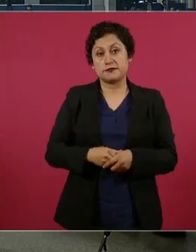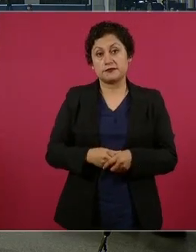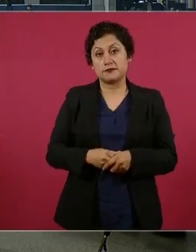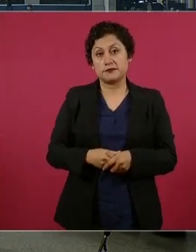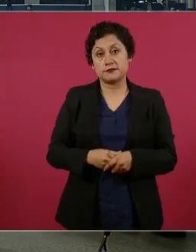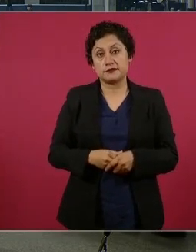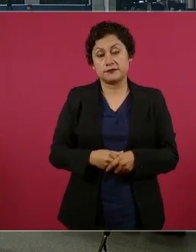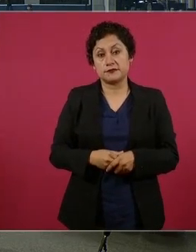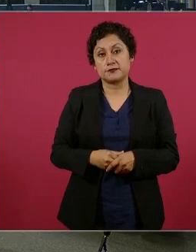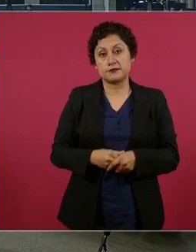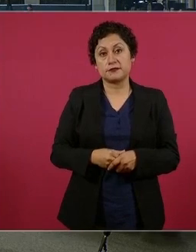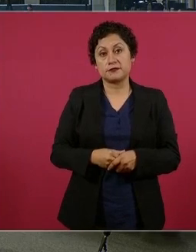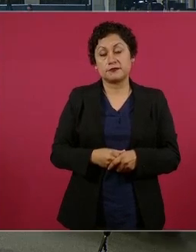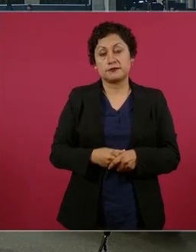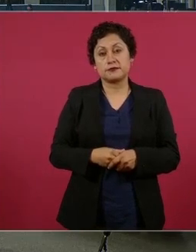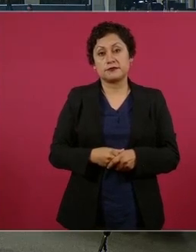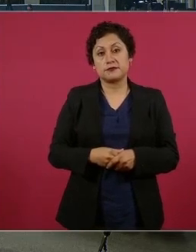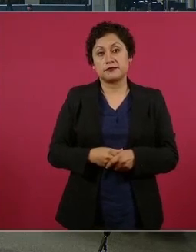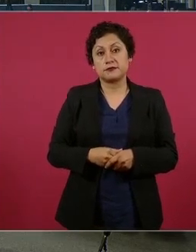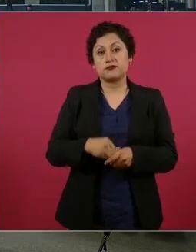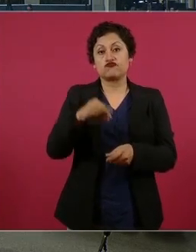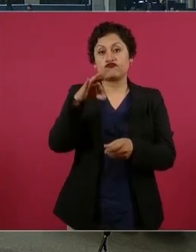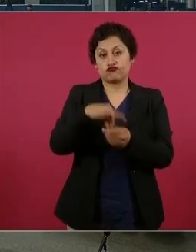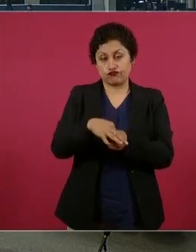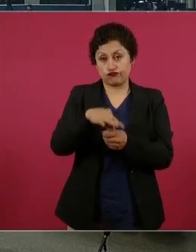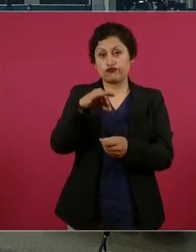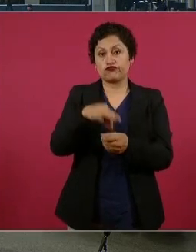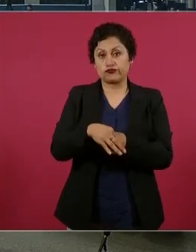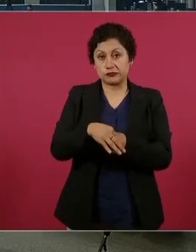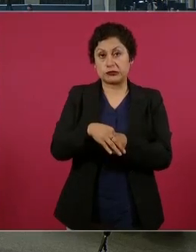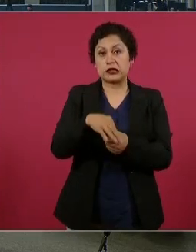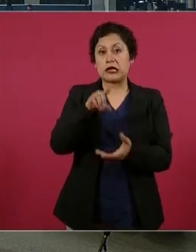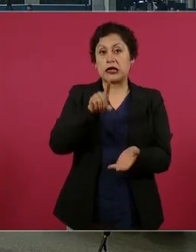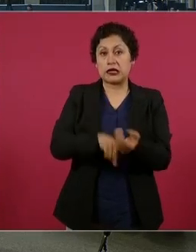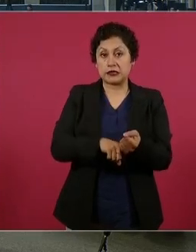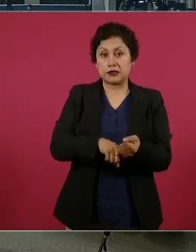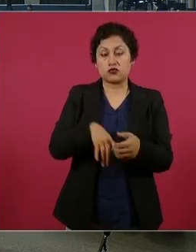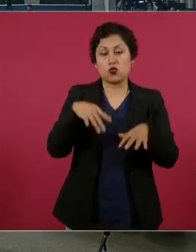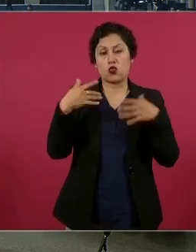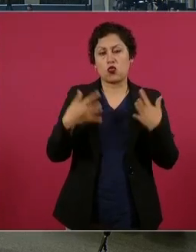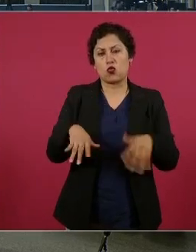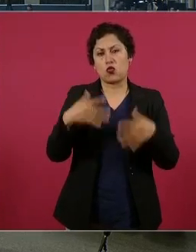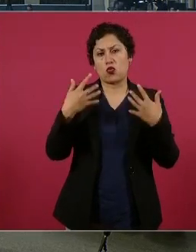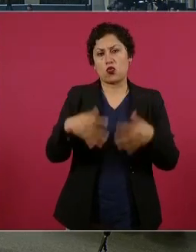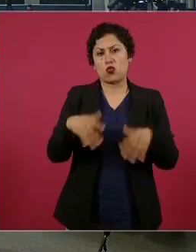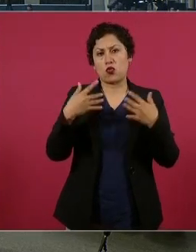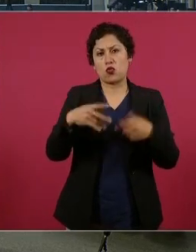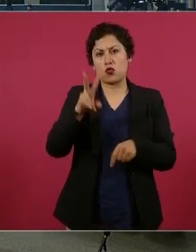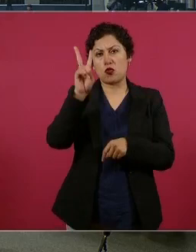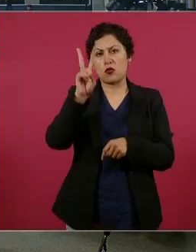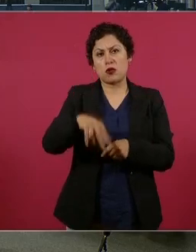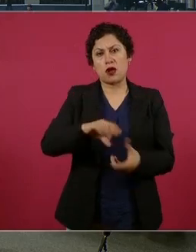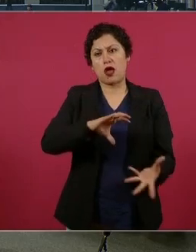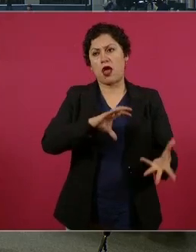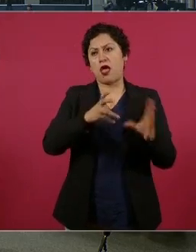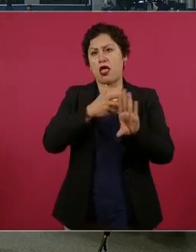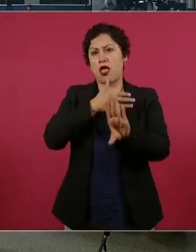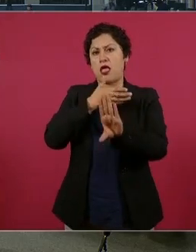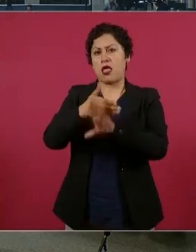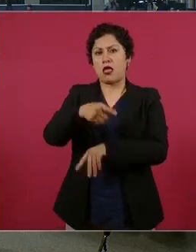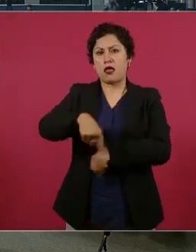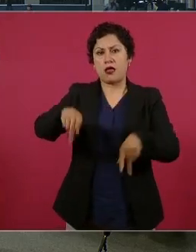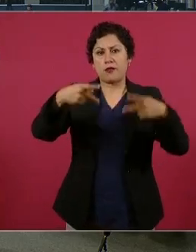Lo que prevaleció fue la violencia a los derechos de los trabajadores